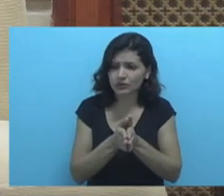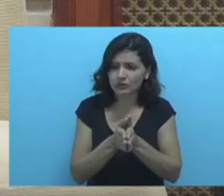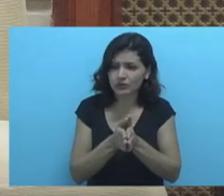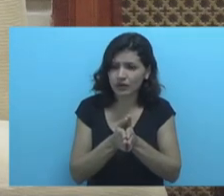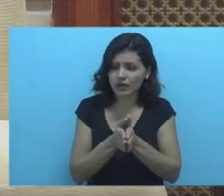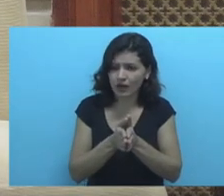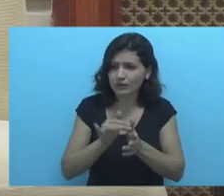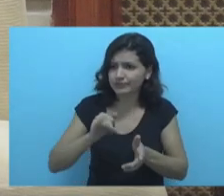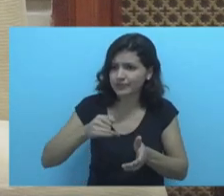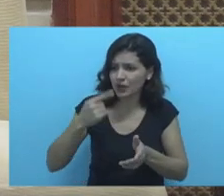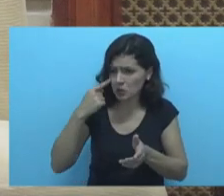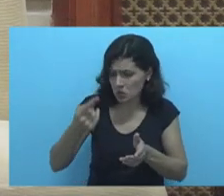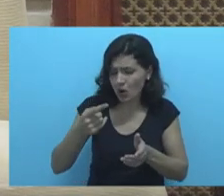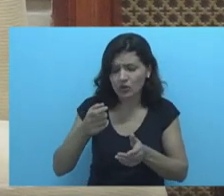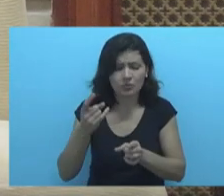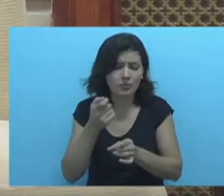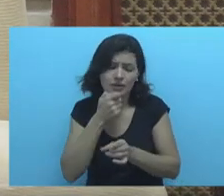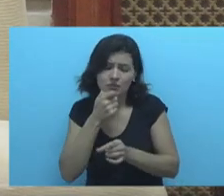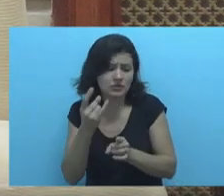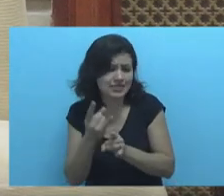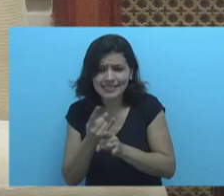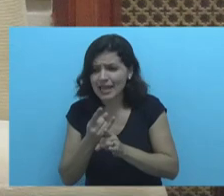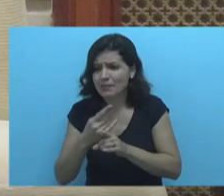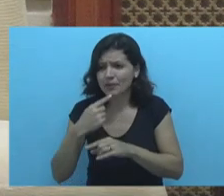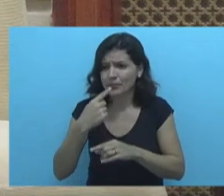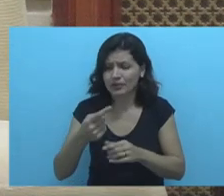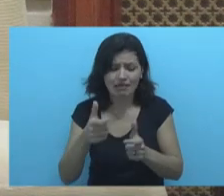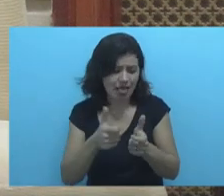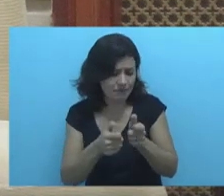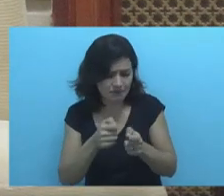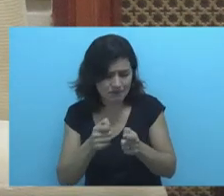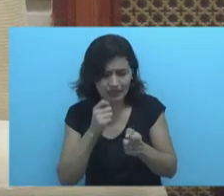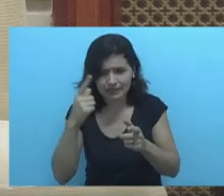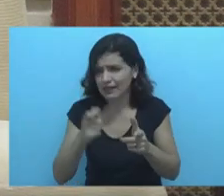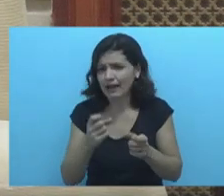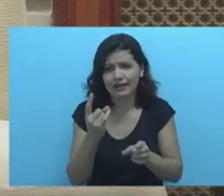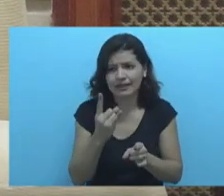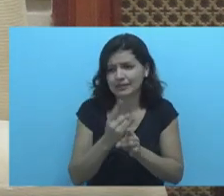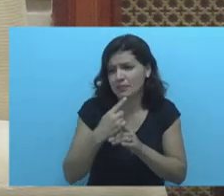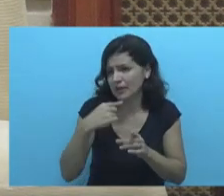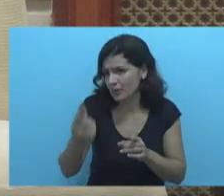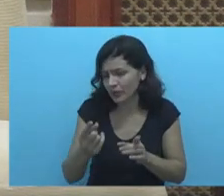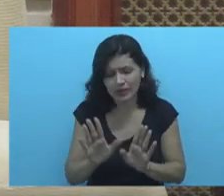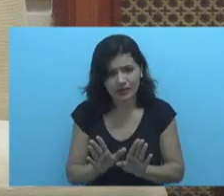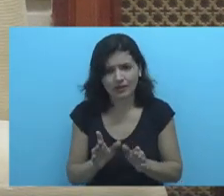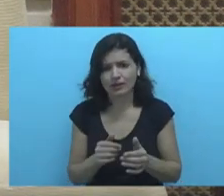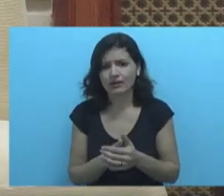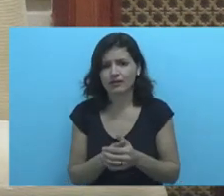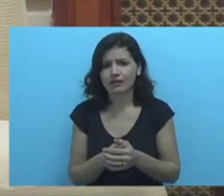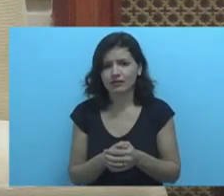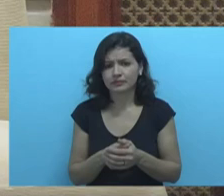Julián, de contestar siempre los mensajes, gestos y actitudes que para mí muy valiosas, de